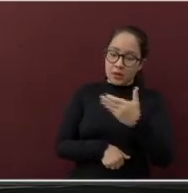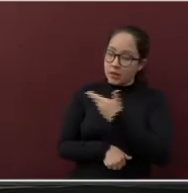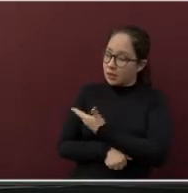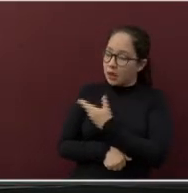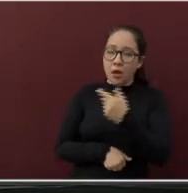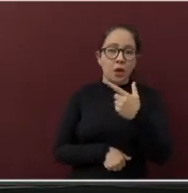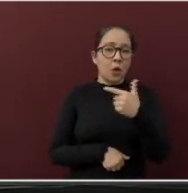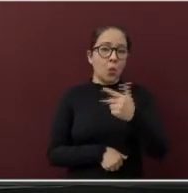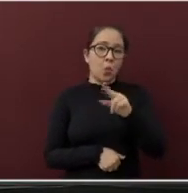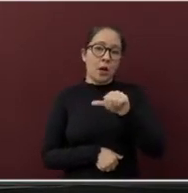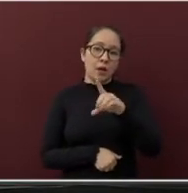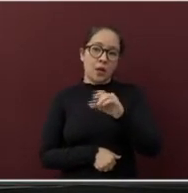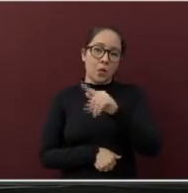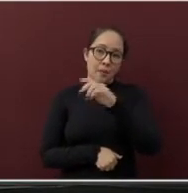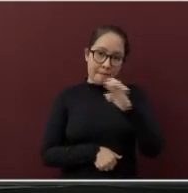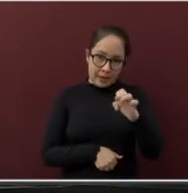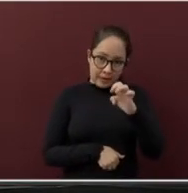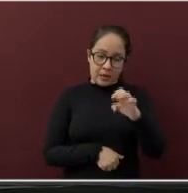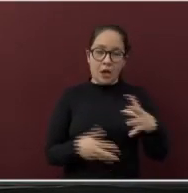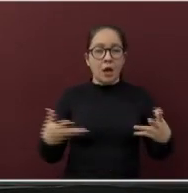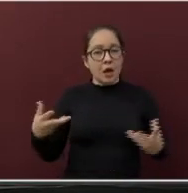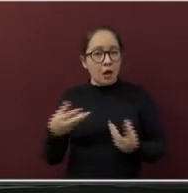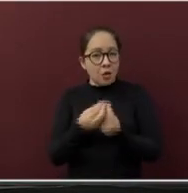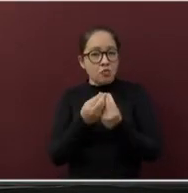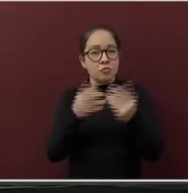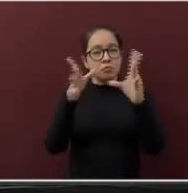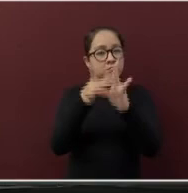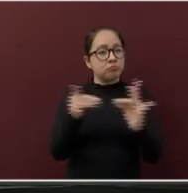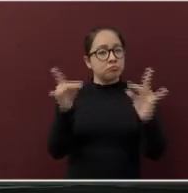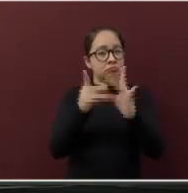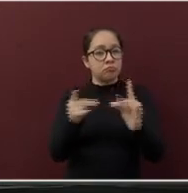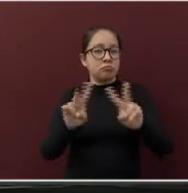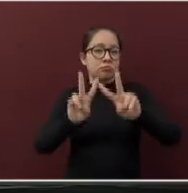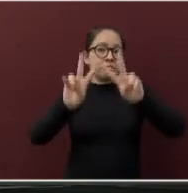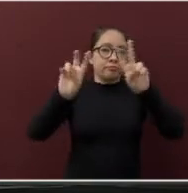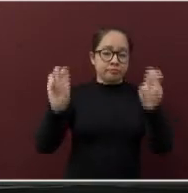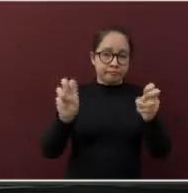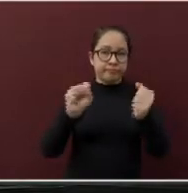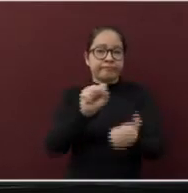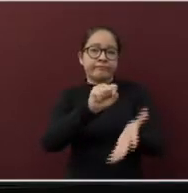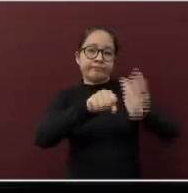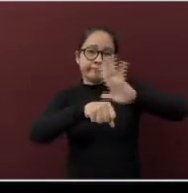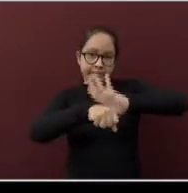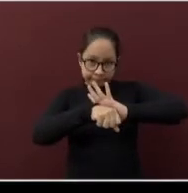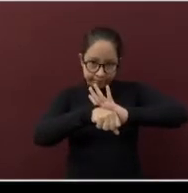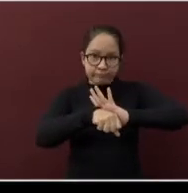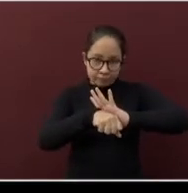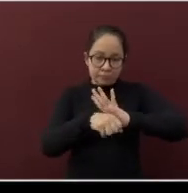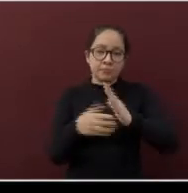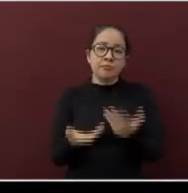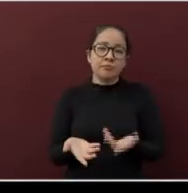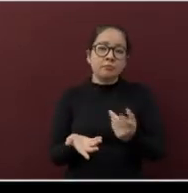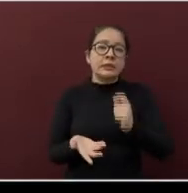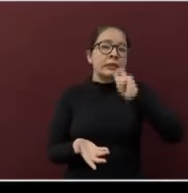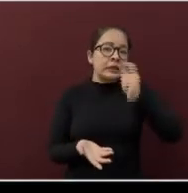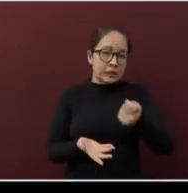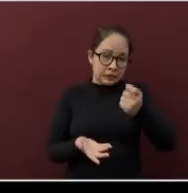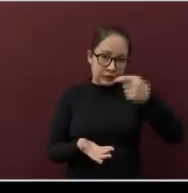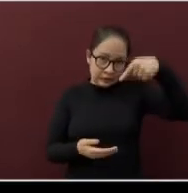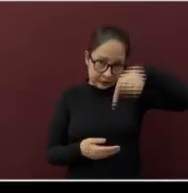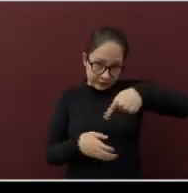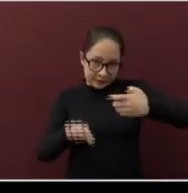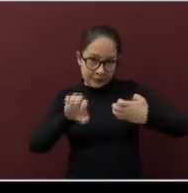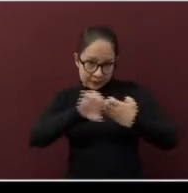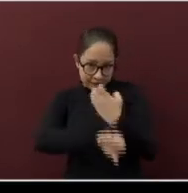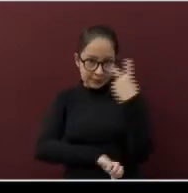díaz del castillo flores vamos a informar a ustedes la actualización sobre la actividad del coronavirus en